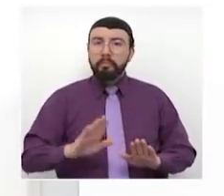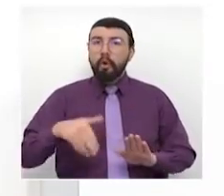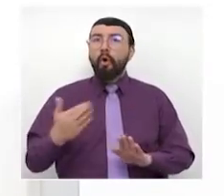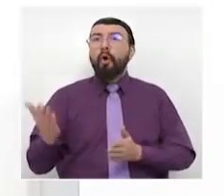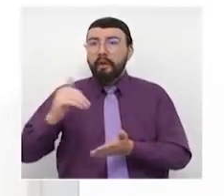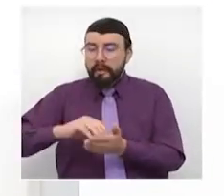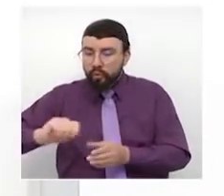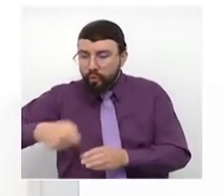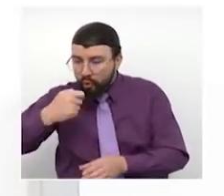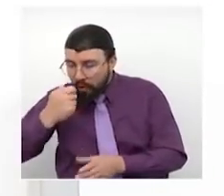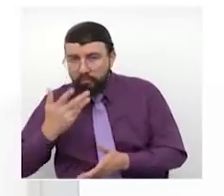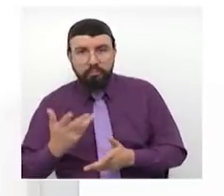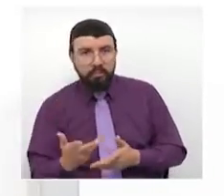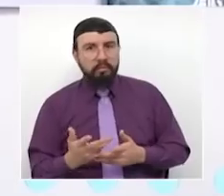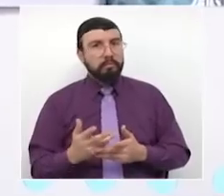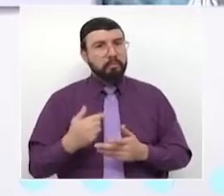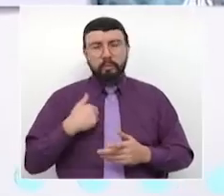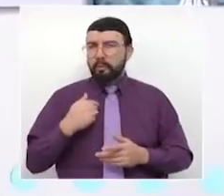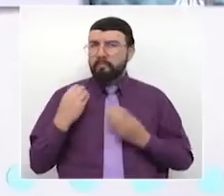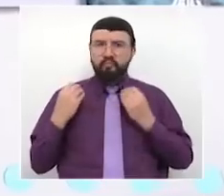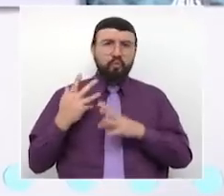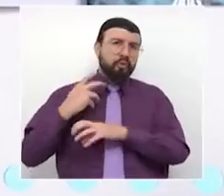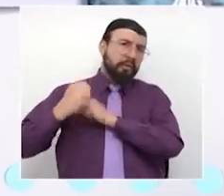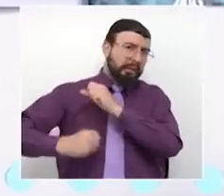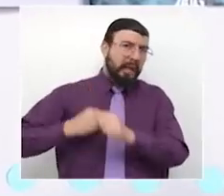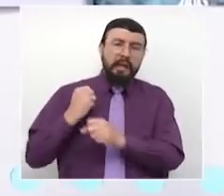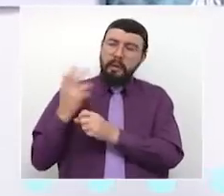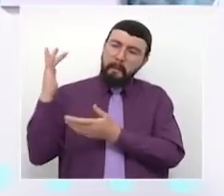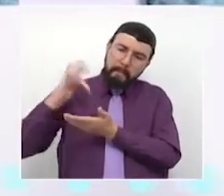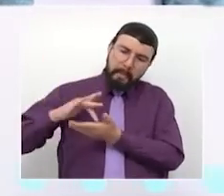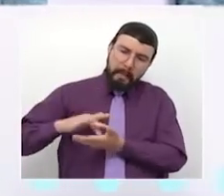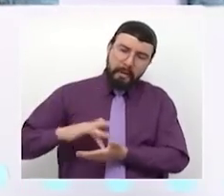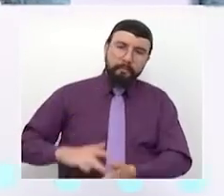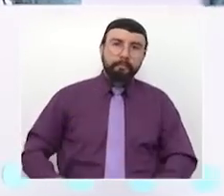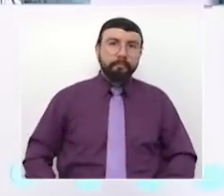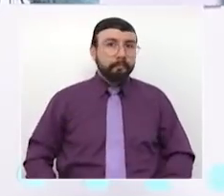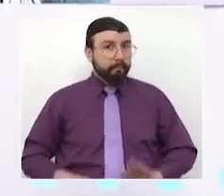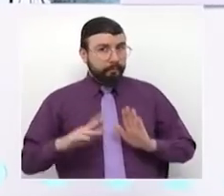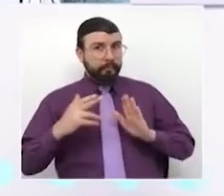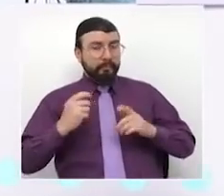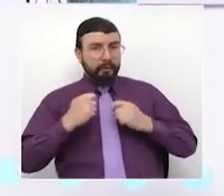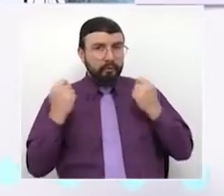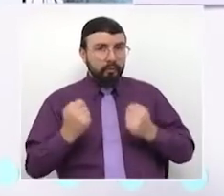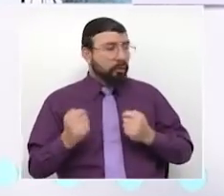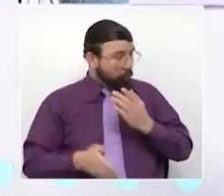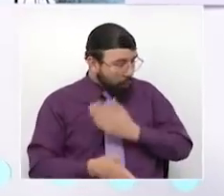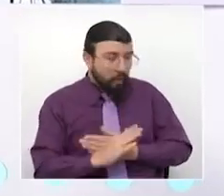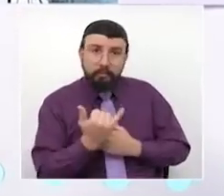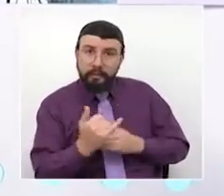seguido tomándolo. Igual, me pasa a mí. Vamos a ir a este corte de comerciales y ya continuamos con todos ustedes en este tema.